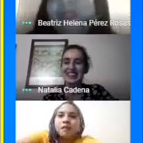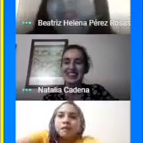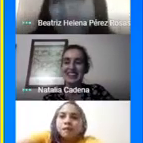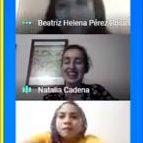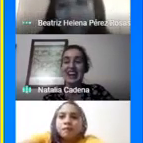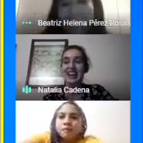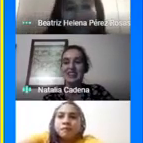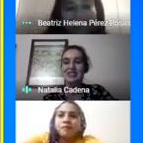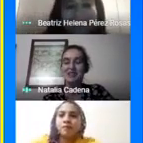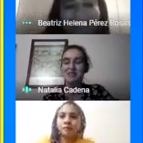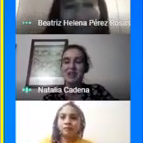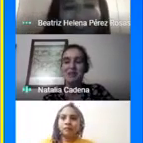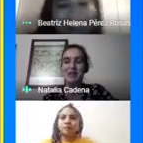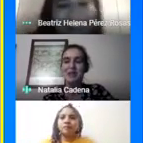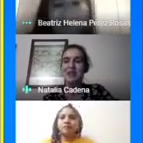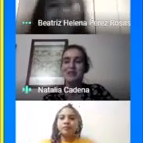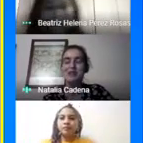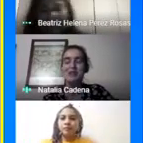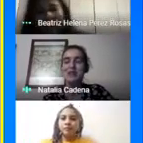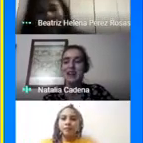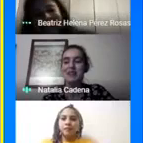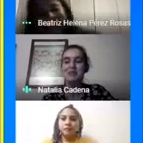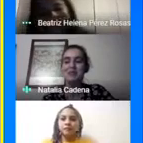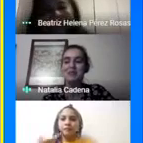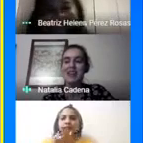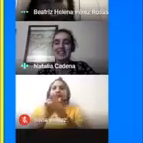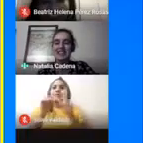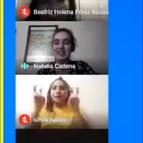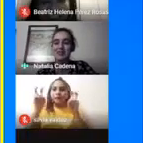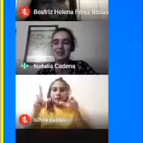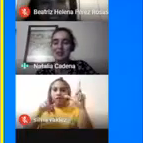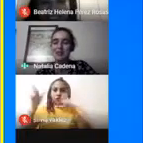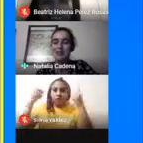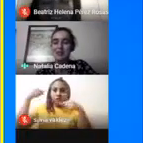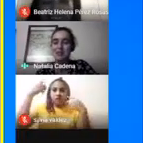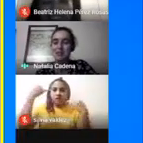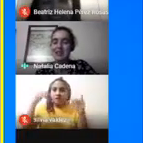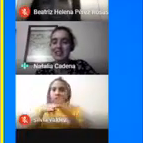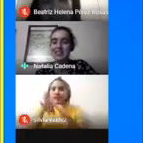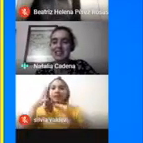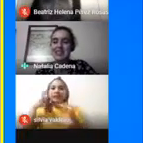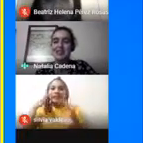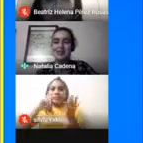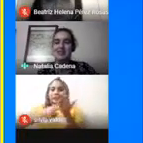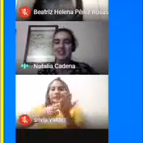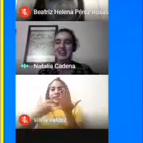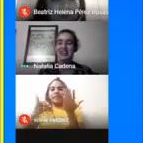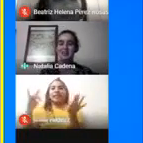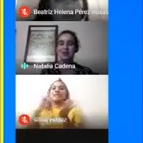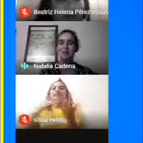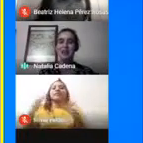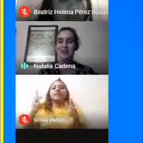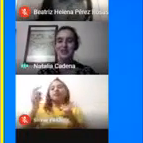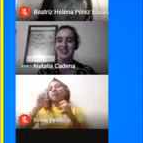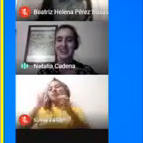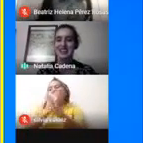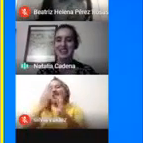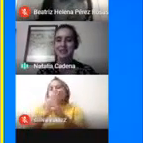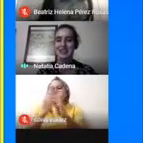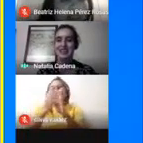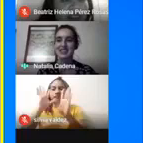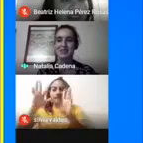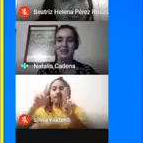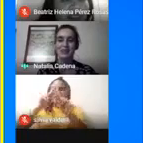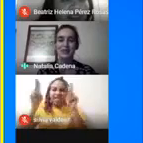complejo. Claro, es complejo, pero bueno, lo estás manejando muy bien. Ya entró Silvia, nuestra intérprete de señas, entonces les doy paso.